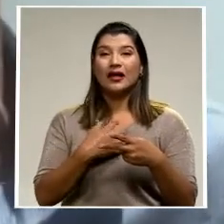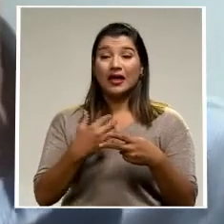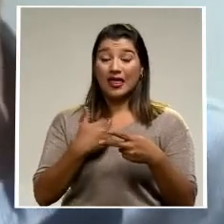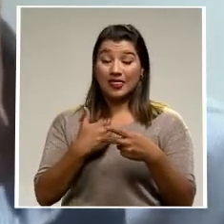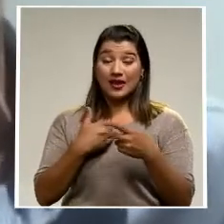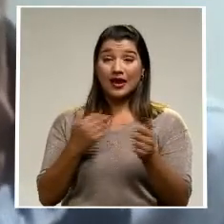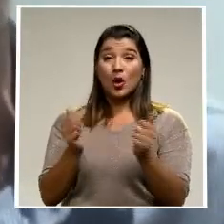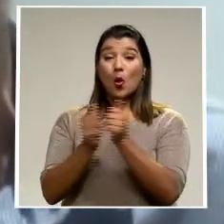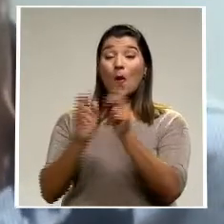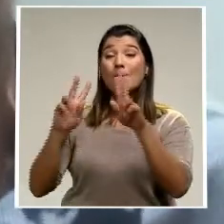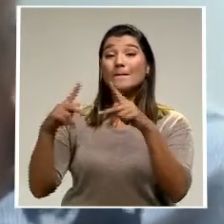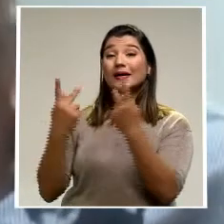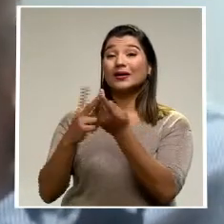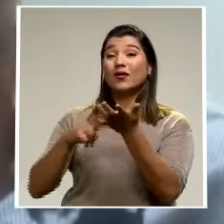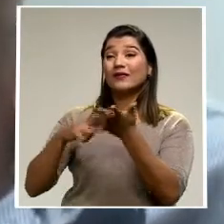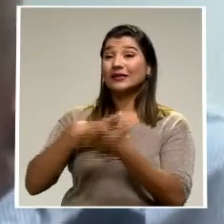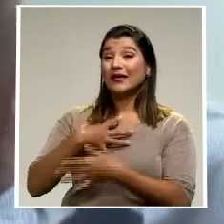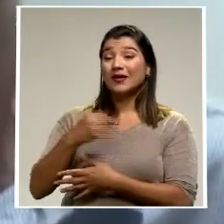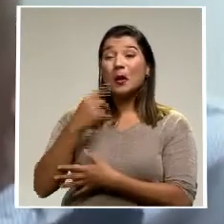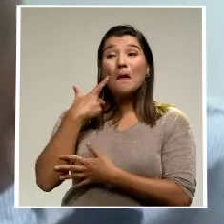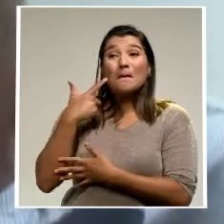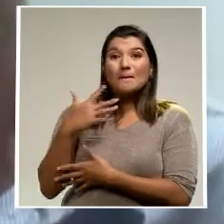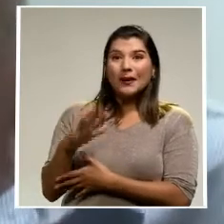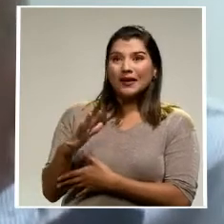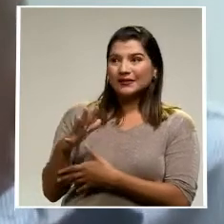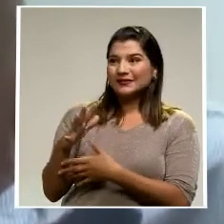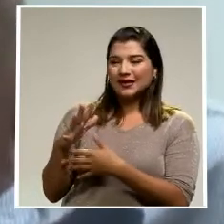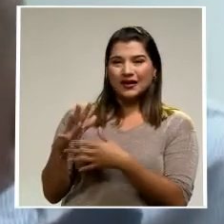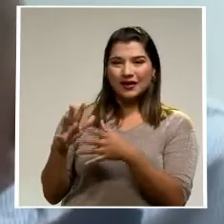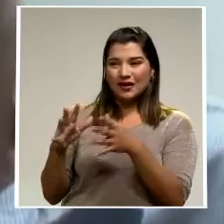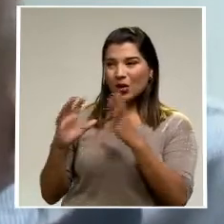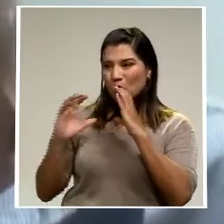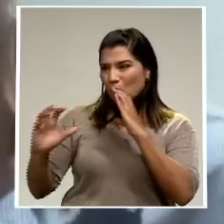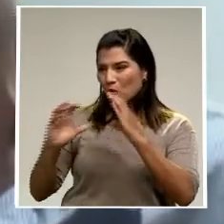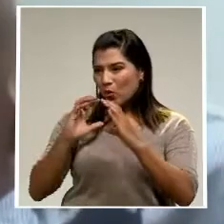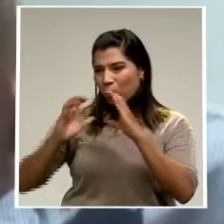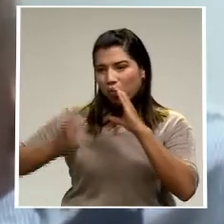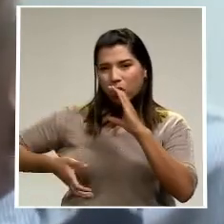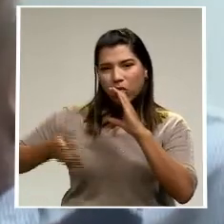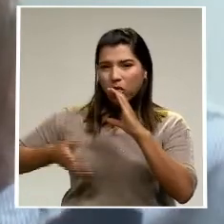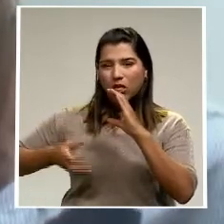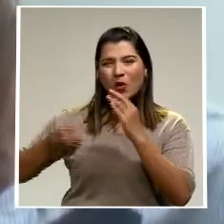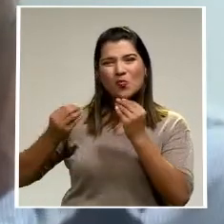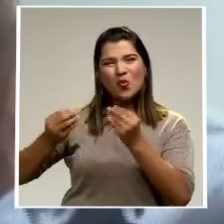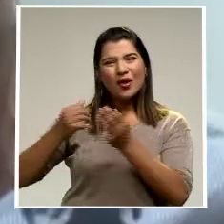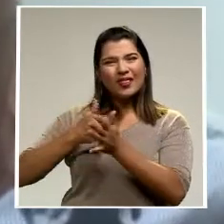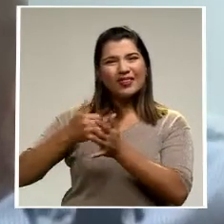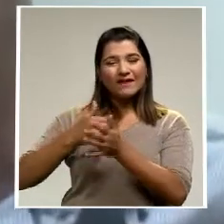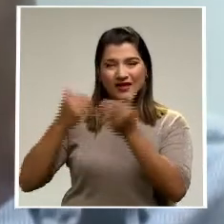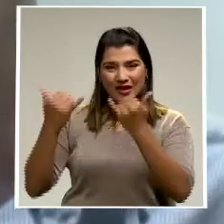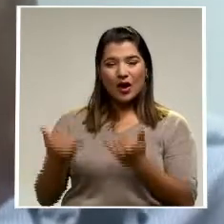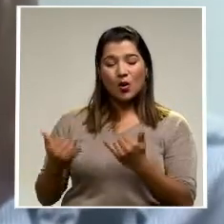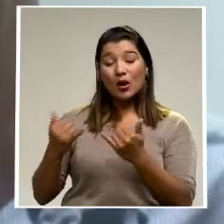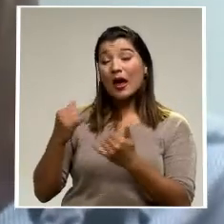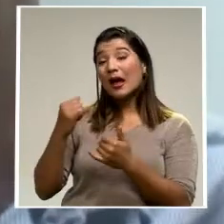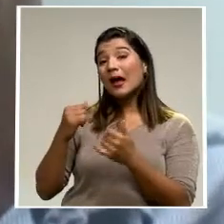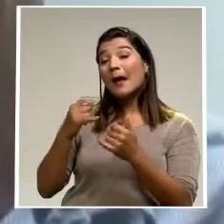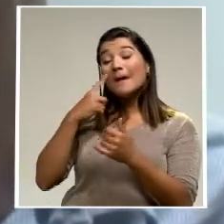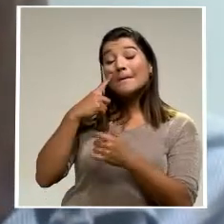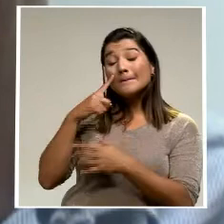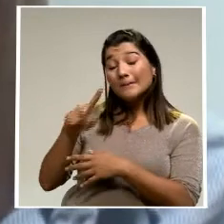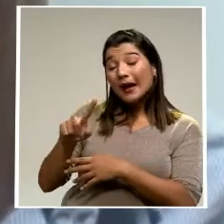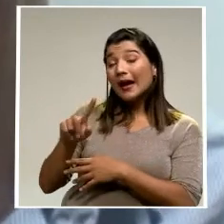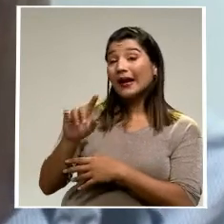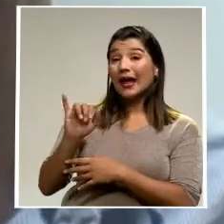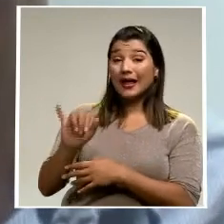que hoy parecen prácticamente desvanecidos, y entonces un partido que se muestra bastante debilitado para eso que quiere evitar de alguna